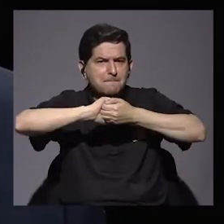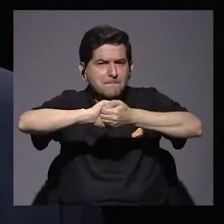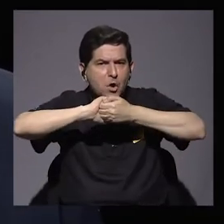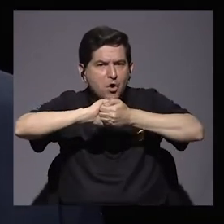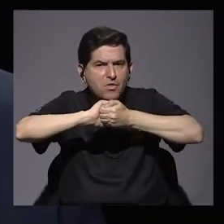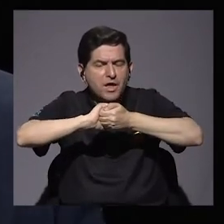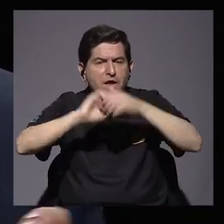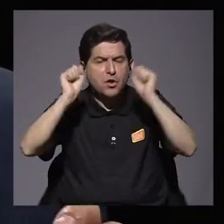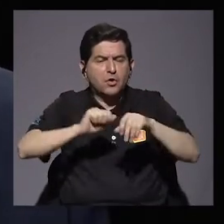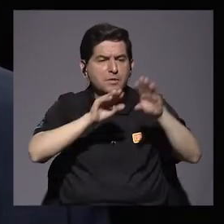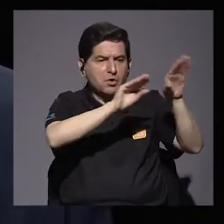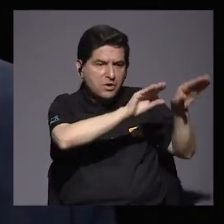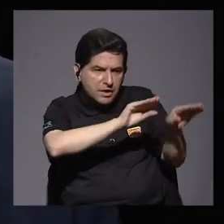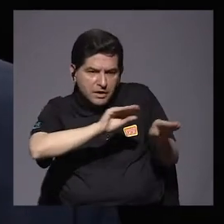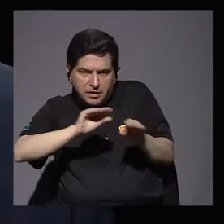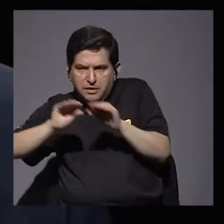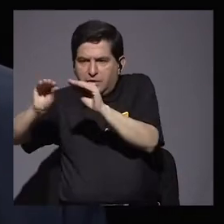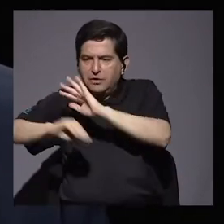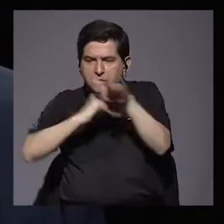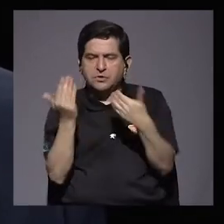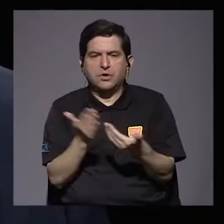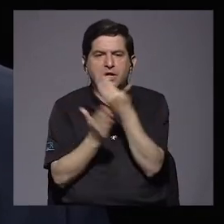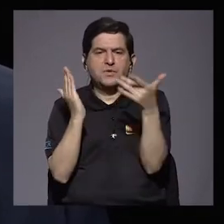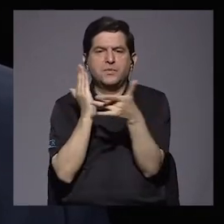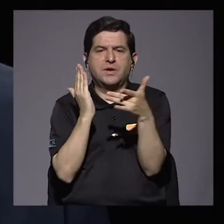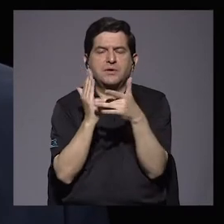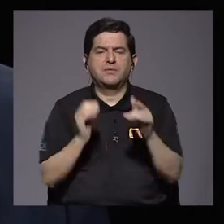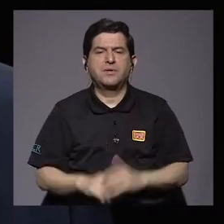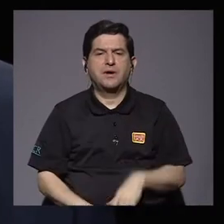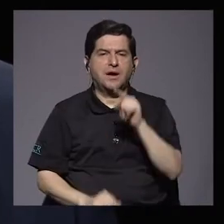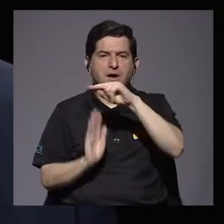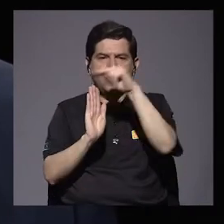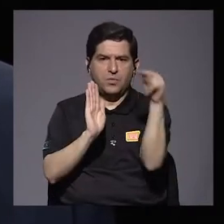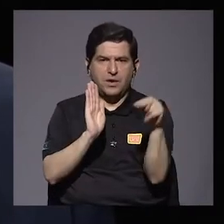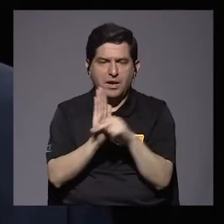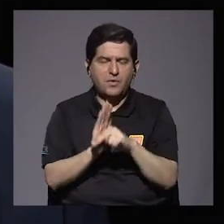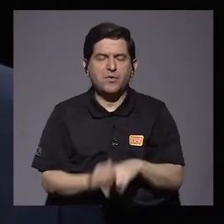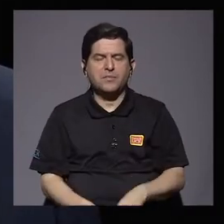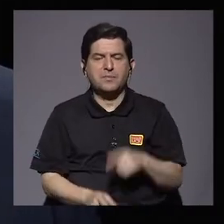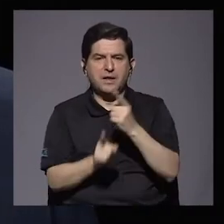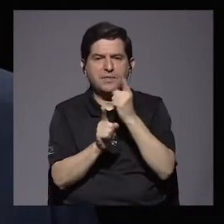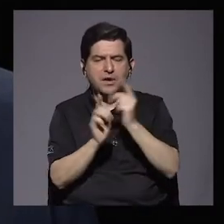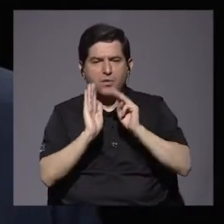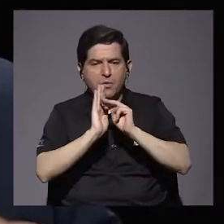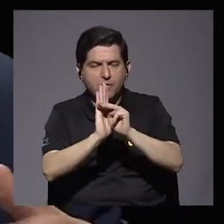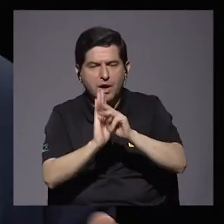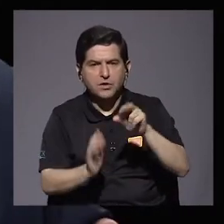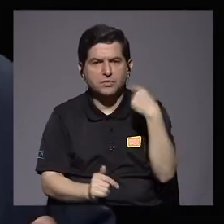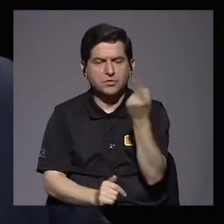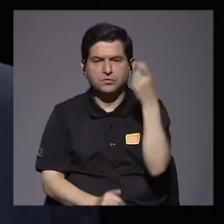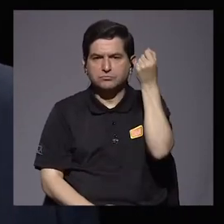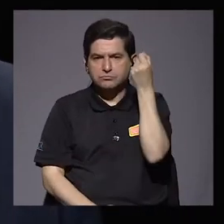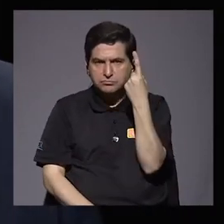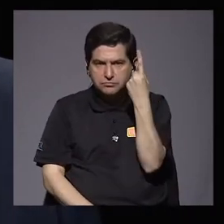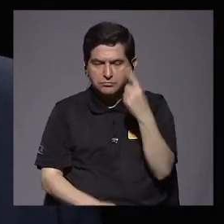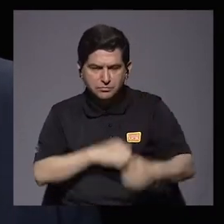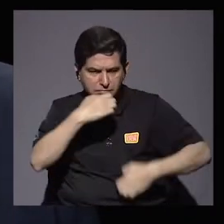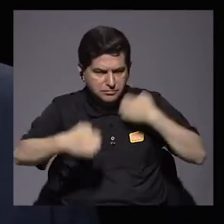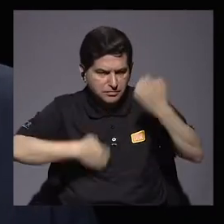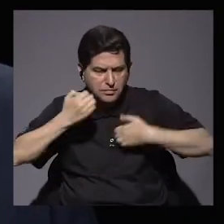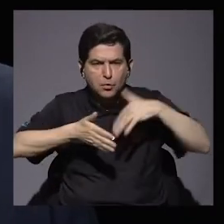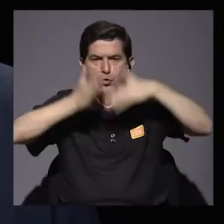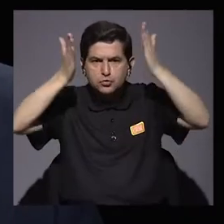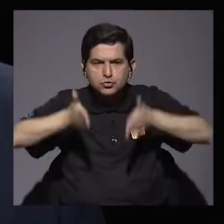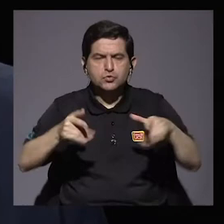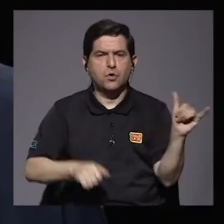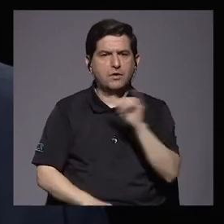que poder migrar todas esas nuevas tecnologías a un marco de modelo adecuado que le permita no solamente entender entornos emocionales a sus estudiantes,